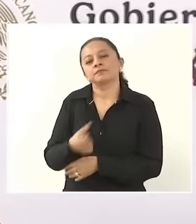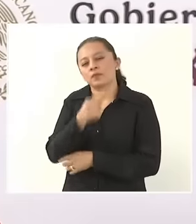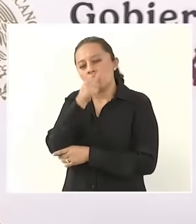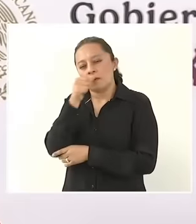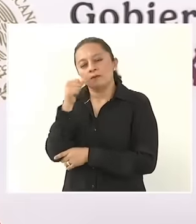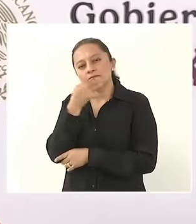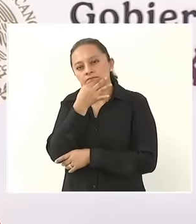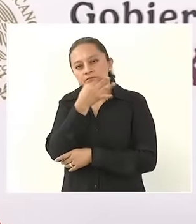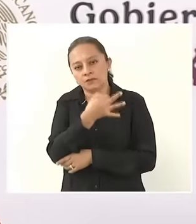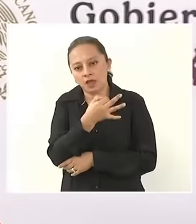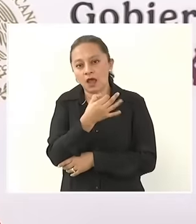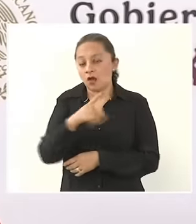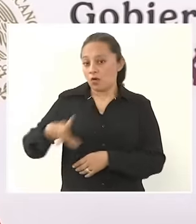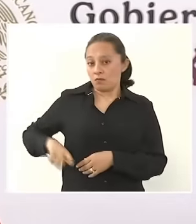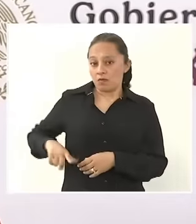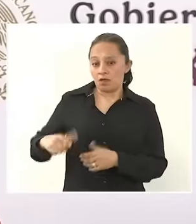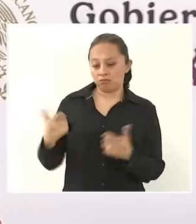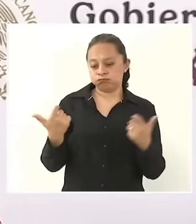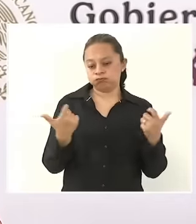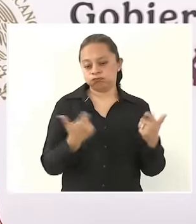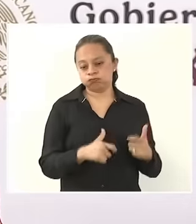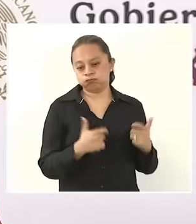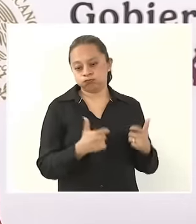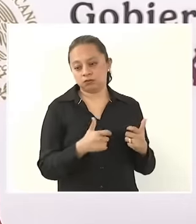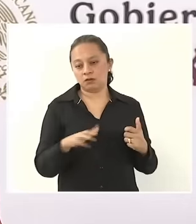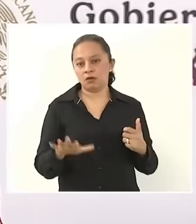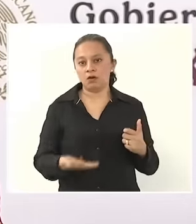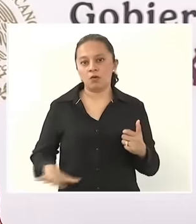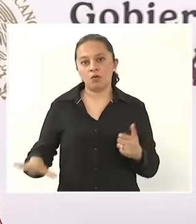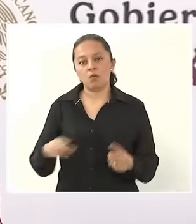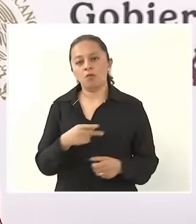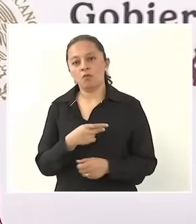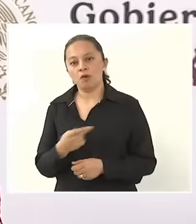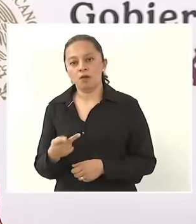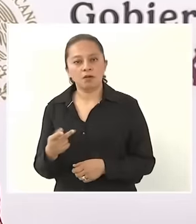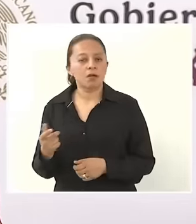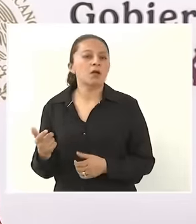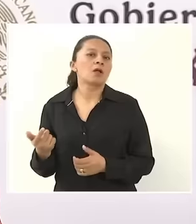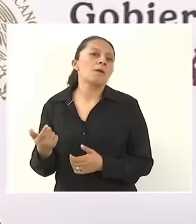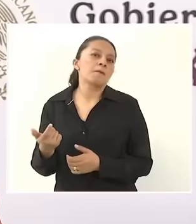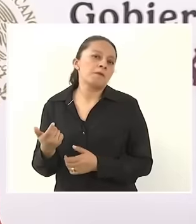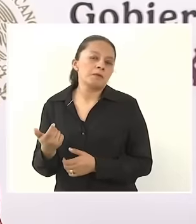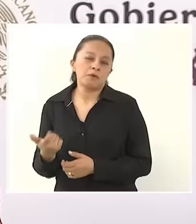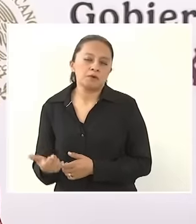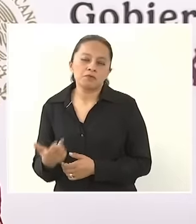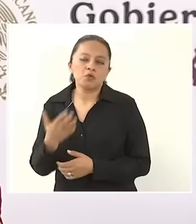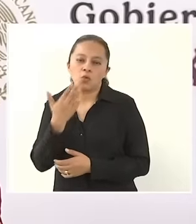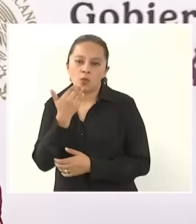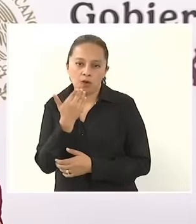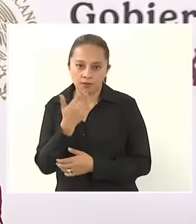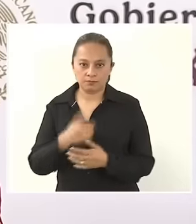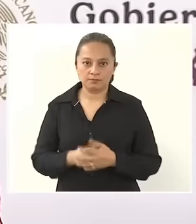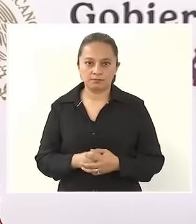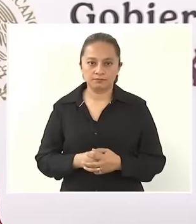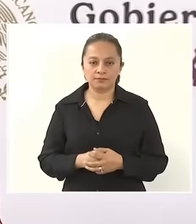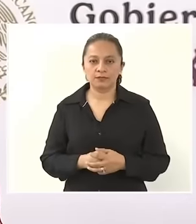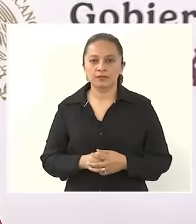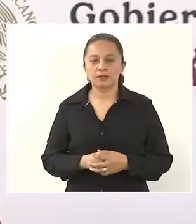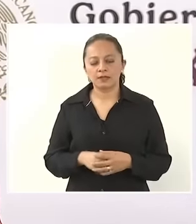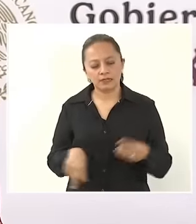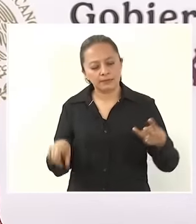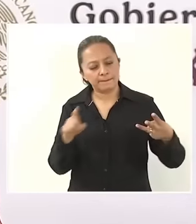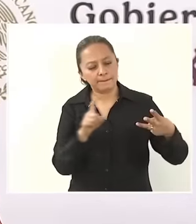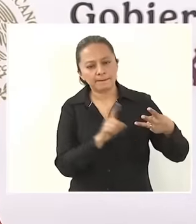haber gobierno rico con pueblo pobre. Y el tercer principio, que es la demostración de por